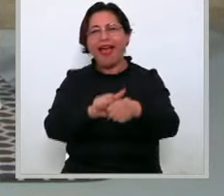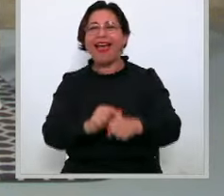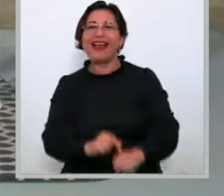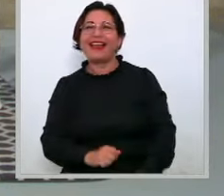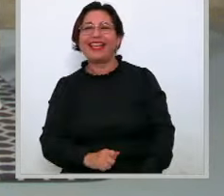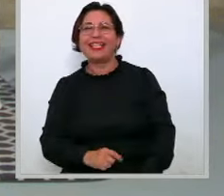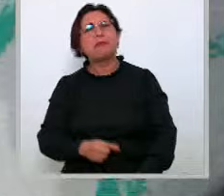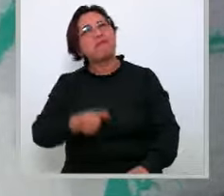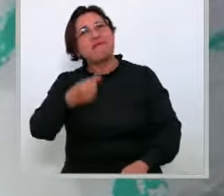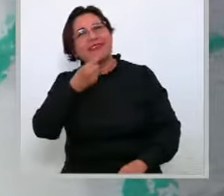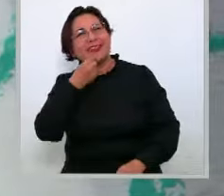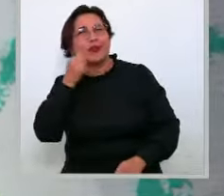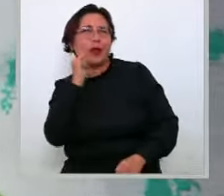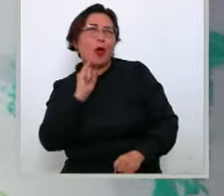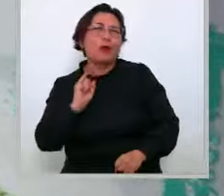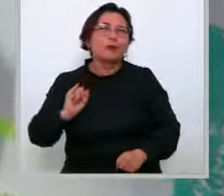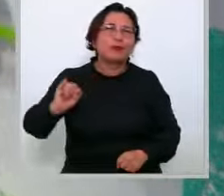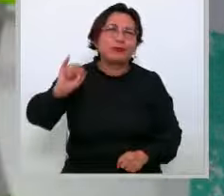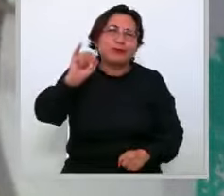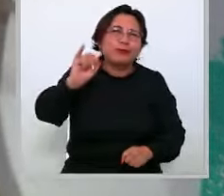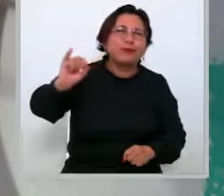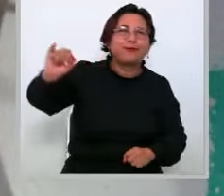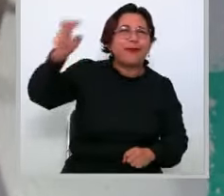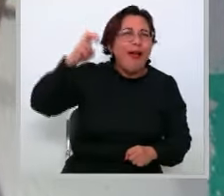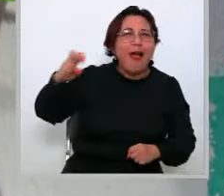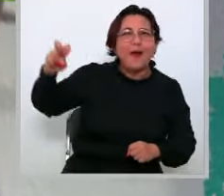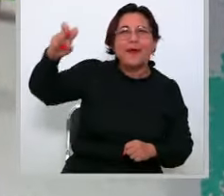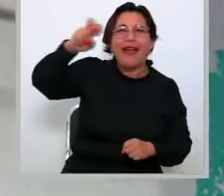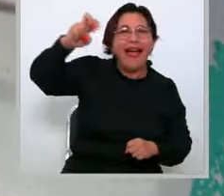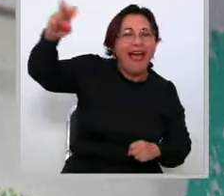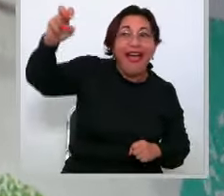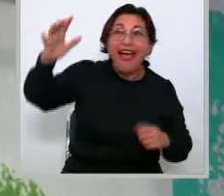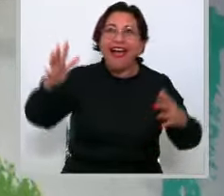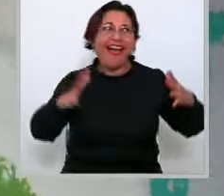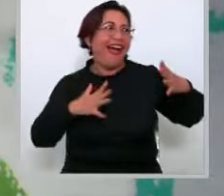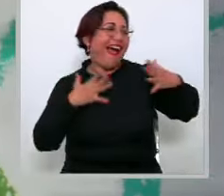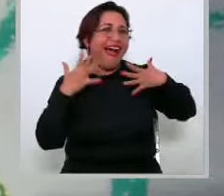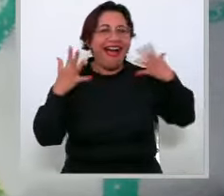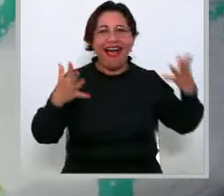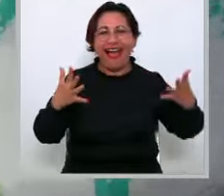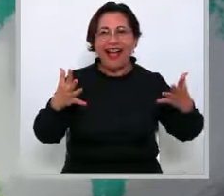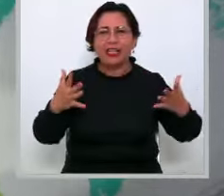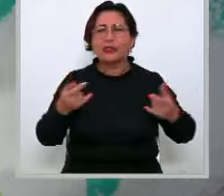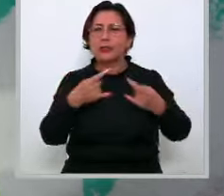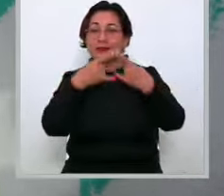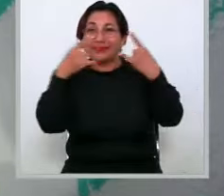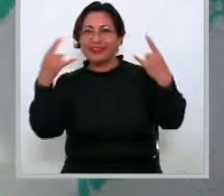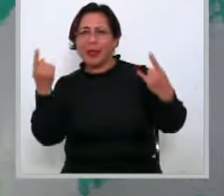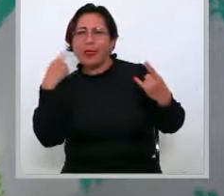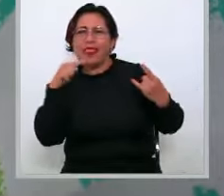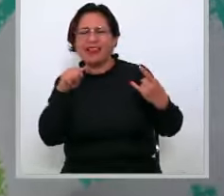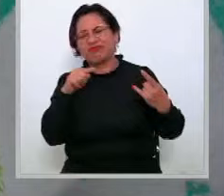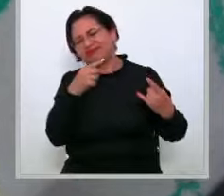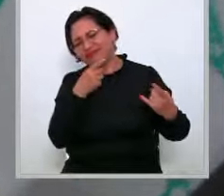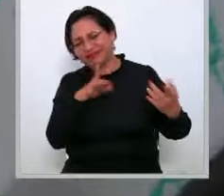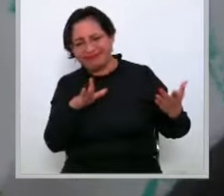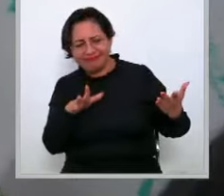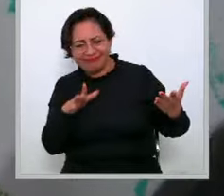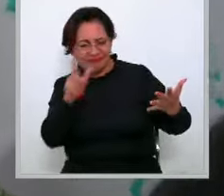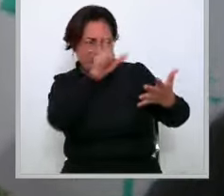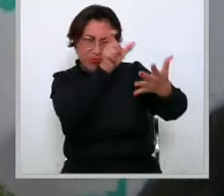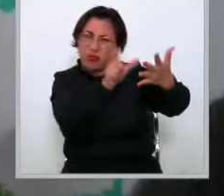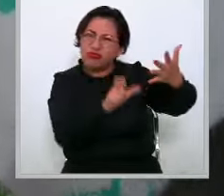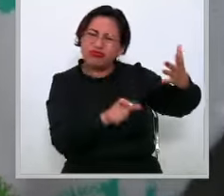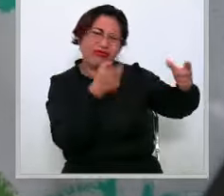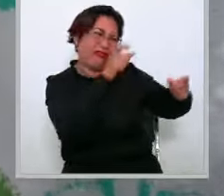sus aventuras y esas cosas. Y algo que es cierto es que la lectura de repente no nos dice exactamente cómo es un personaje, nos